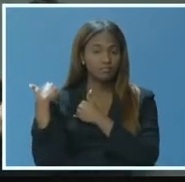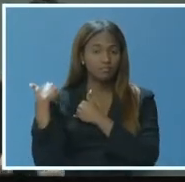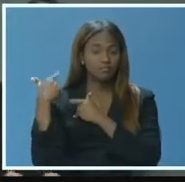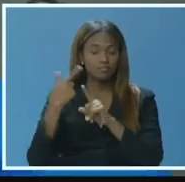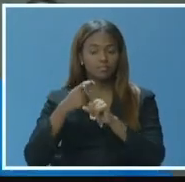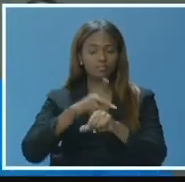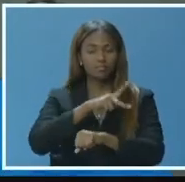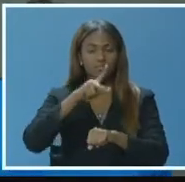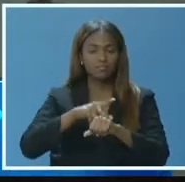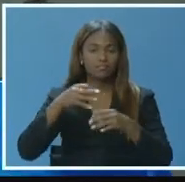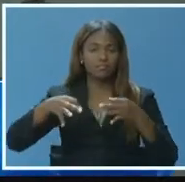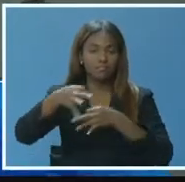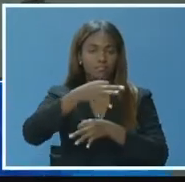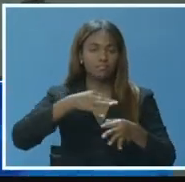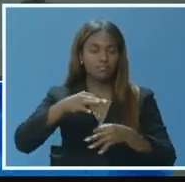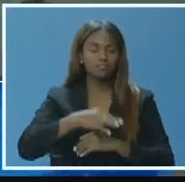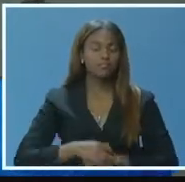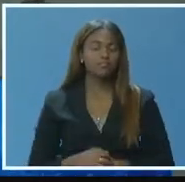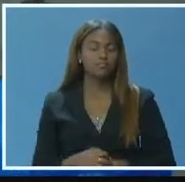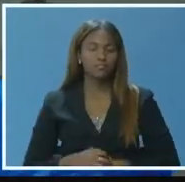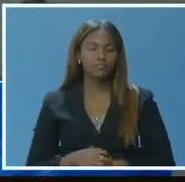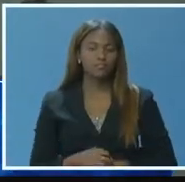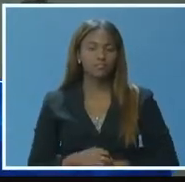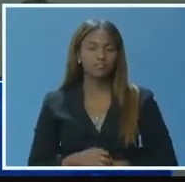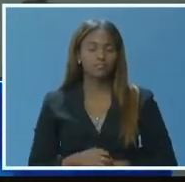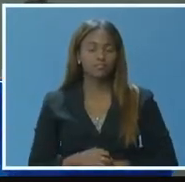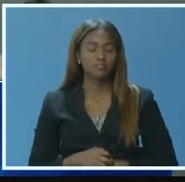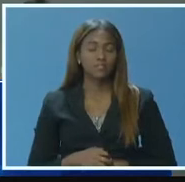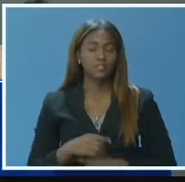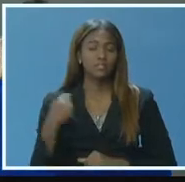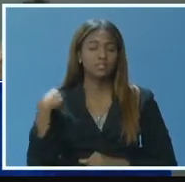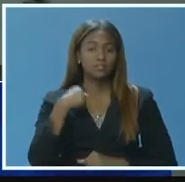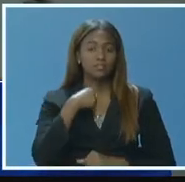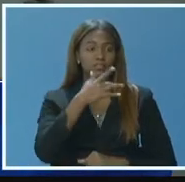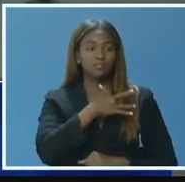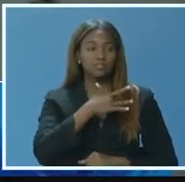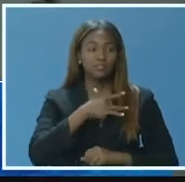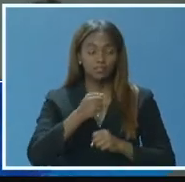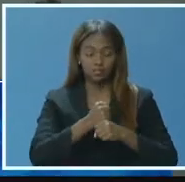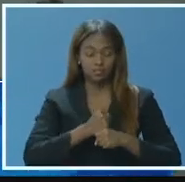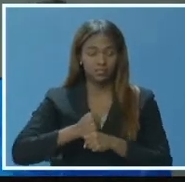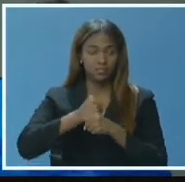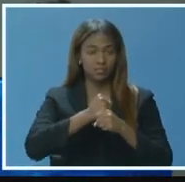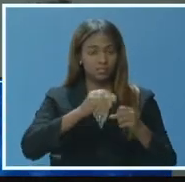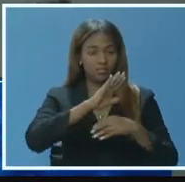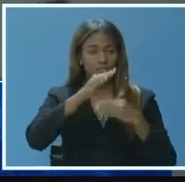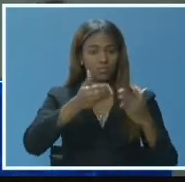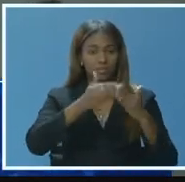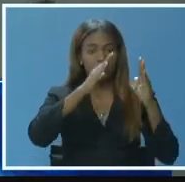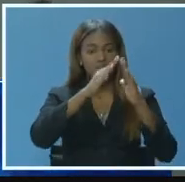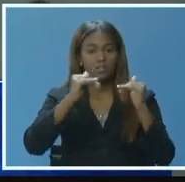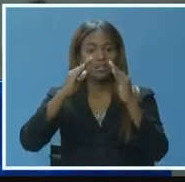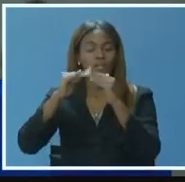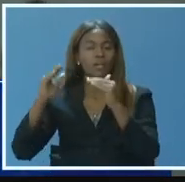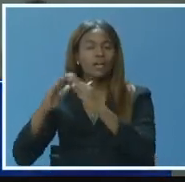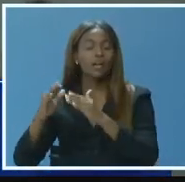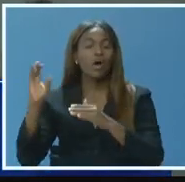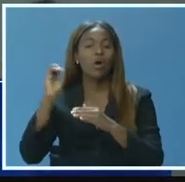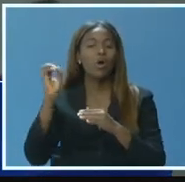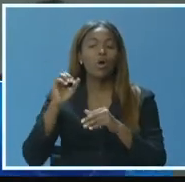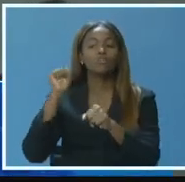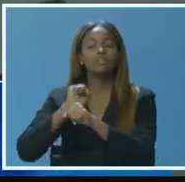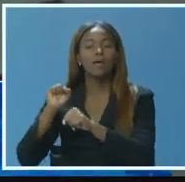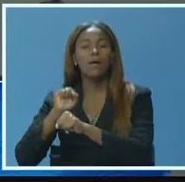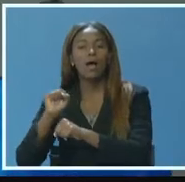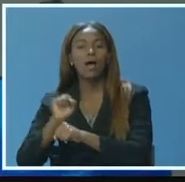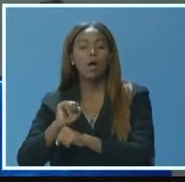la provincia de Duarte. Sentirnos seguros en nuestros hogares, en los lugares de trabajo o mientras nosotros transitamos por